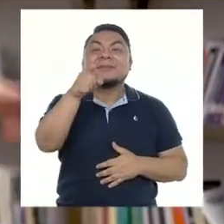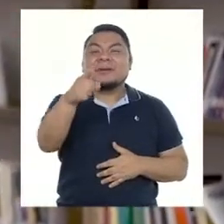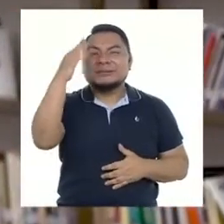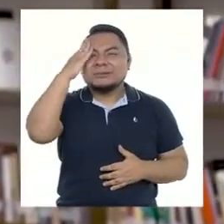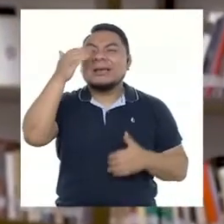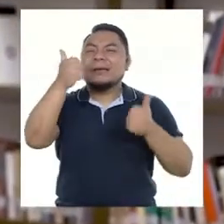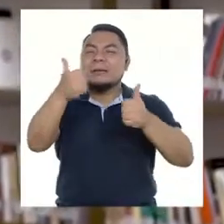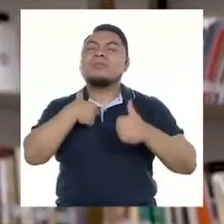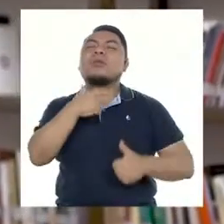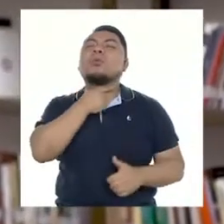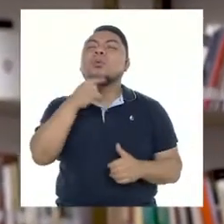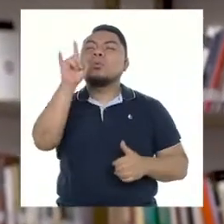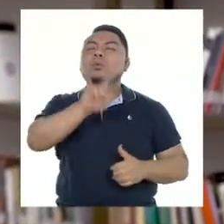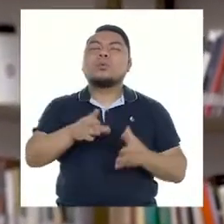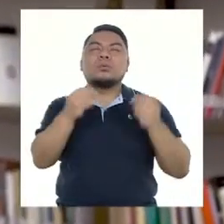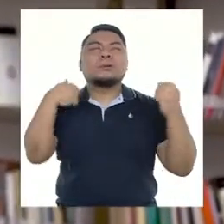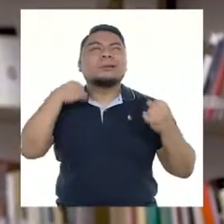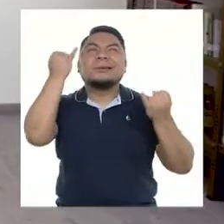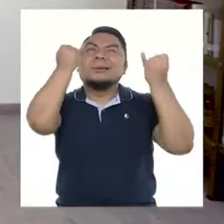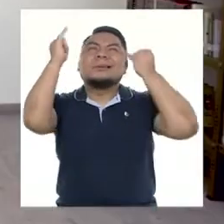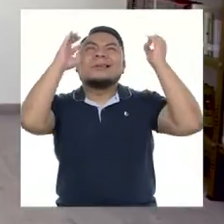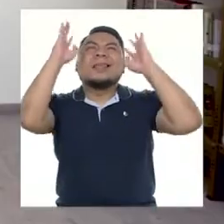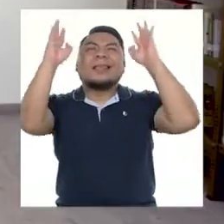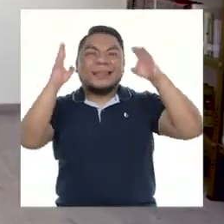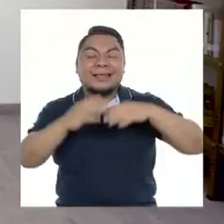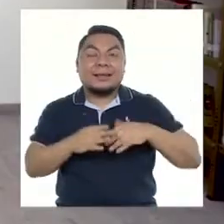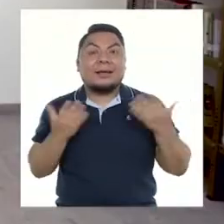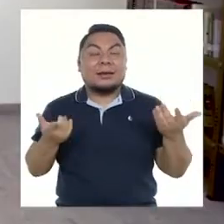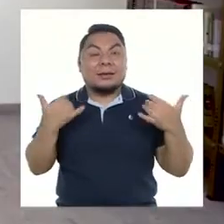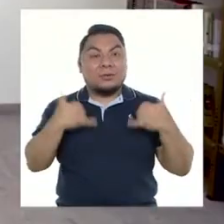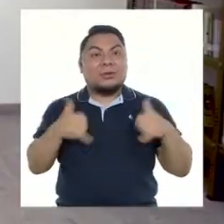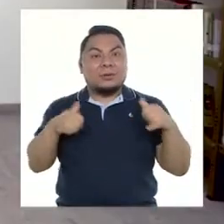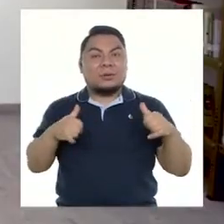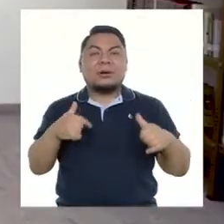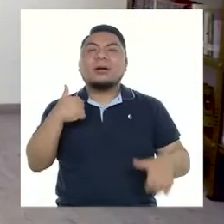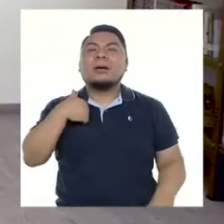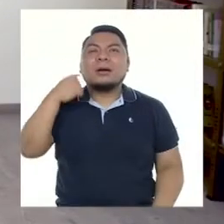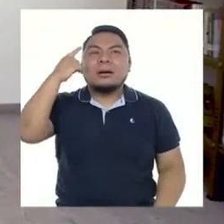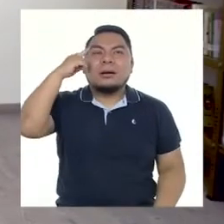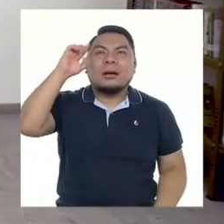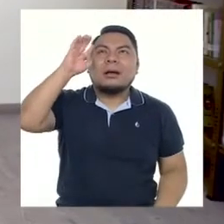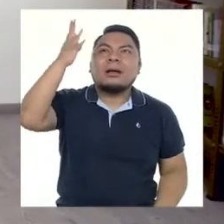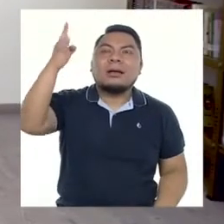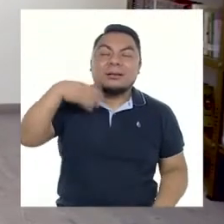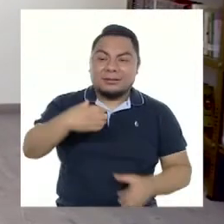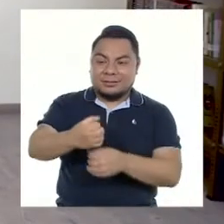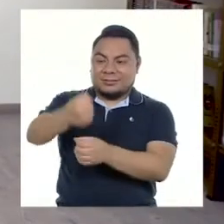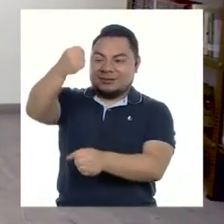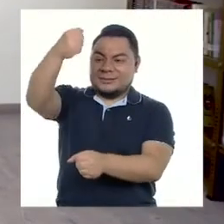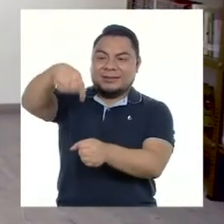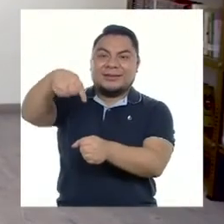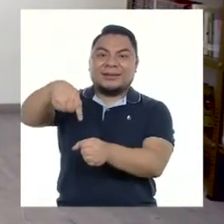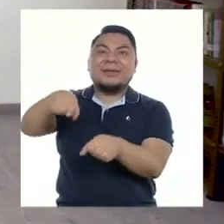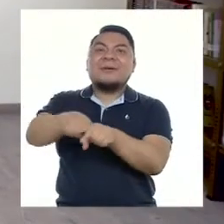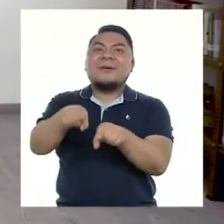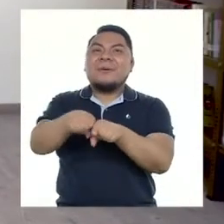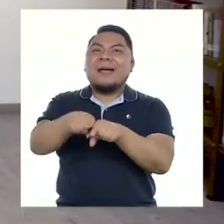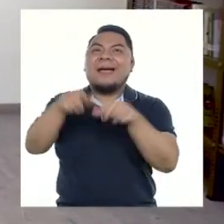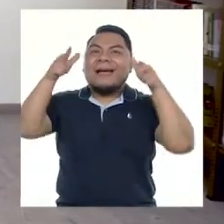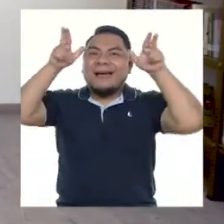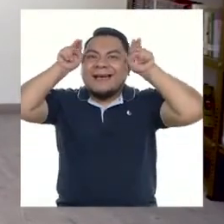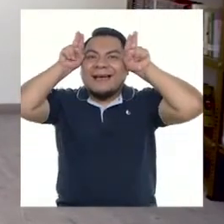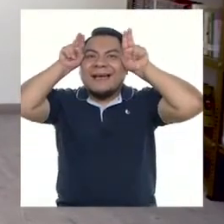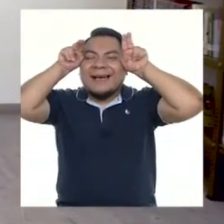Ustedes saben bien que a mí me gusta usar mucho mi imaginación. Y mientras jugaba, me imaginé que mi vara era un caballo.